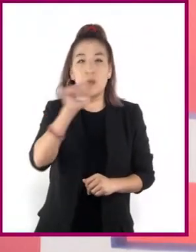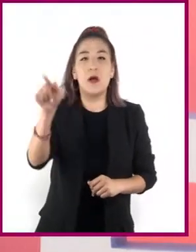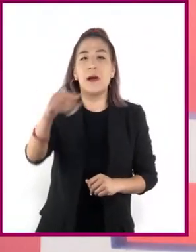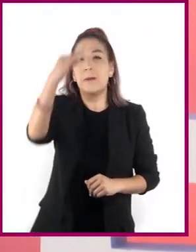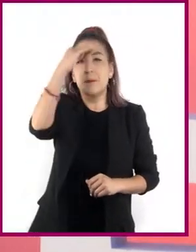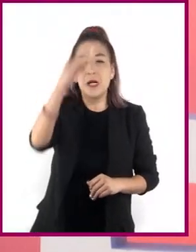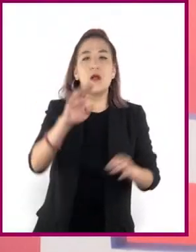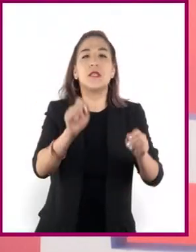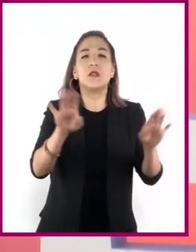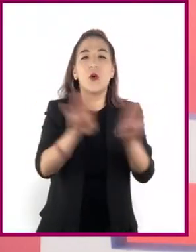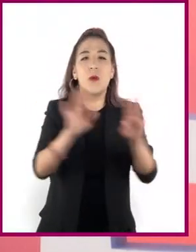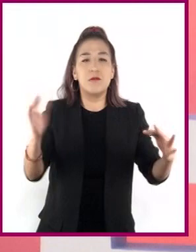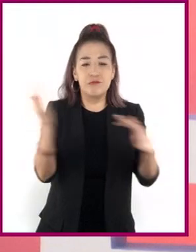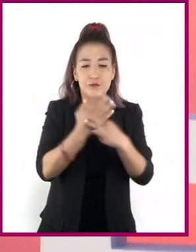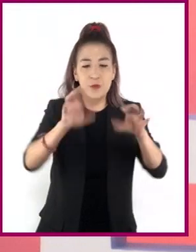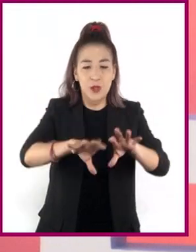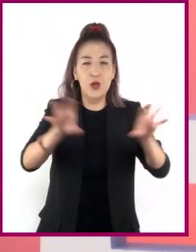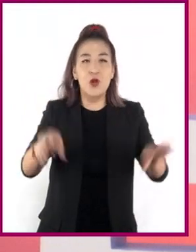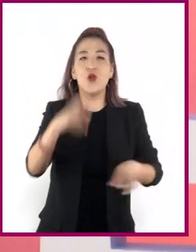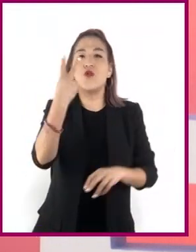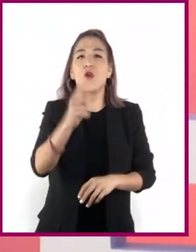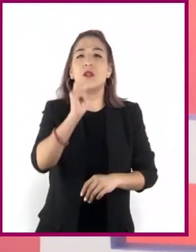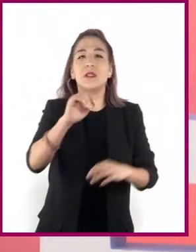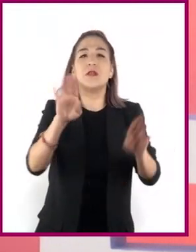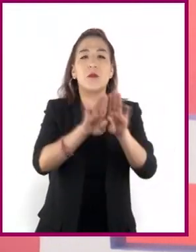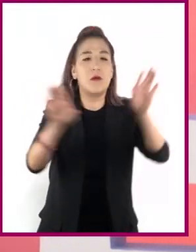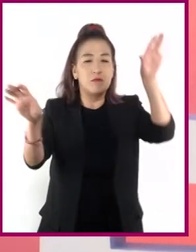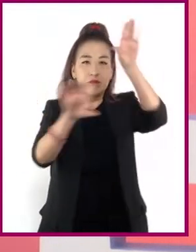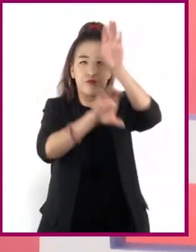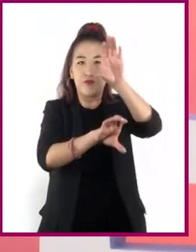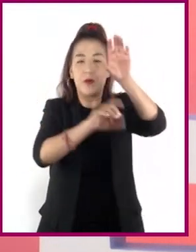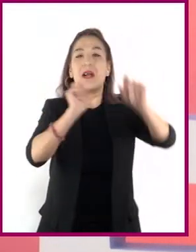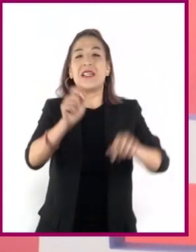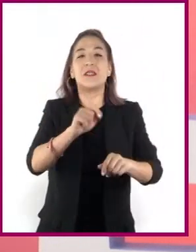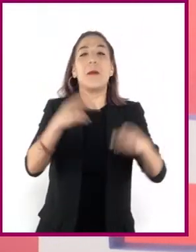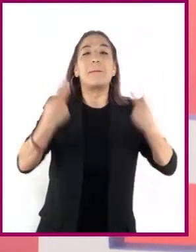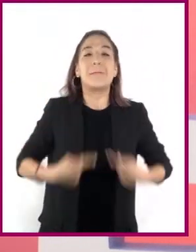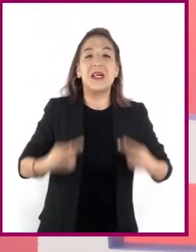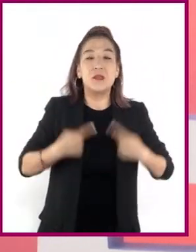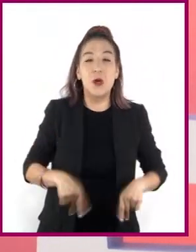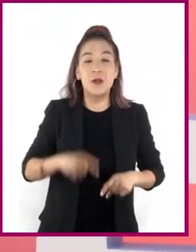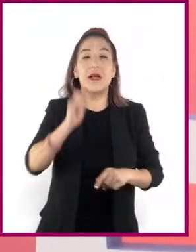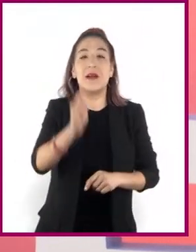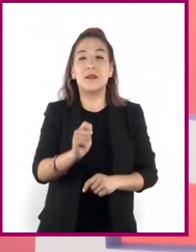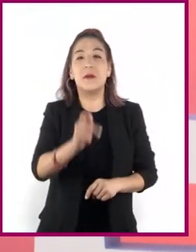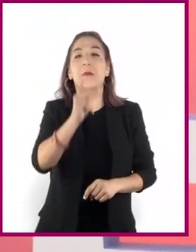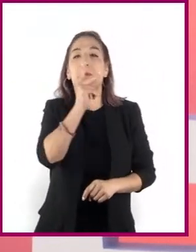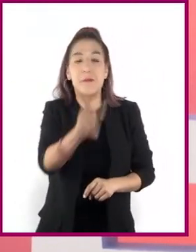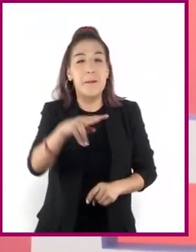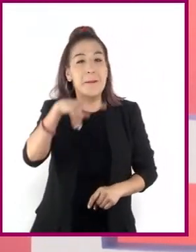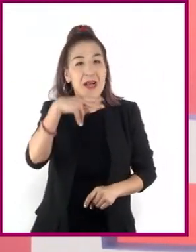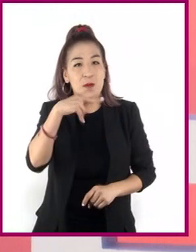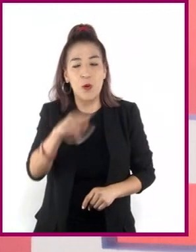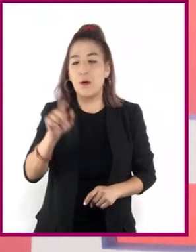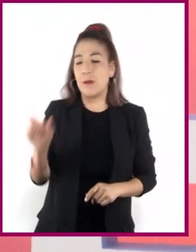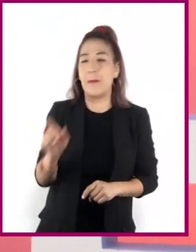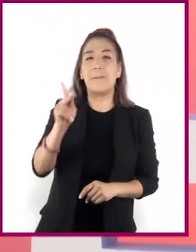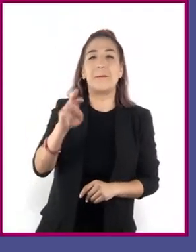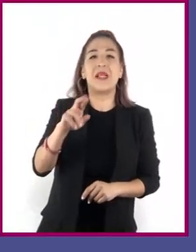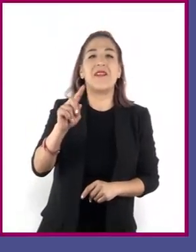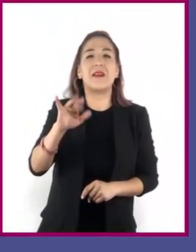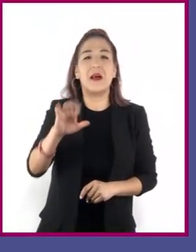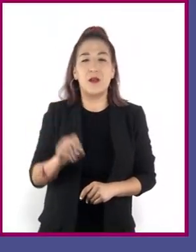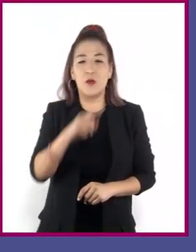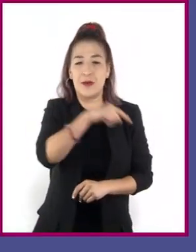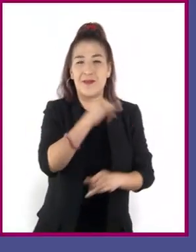además de organizarlos sintácticamente en el orden sujeto verbo y predicado el párrafo